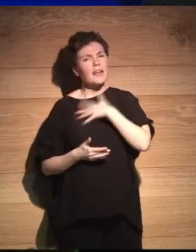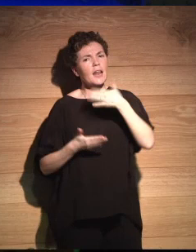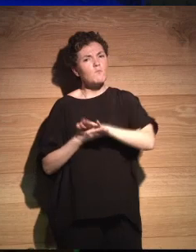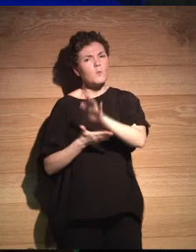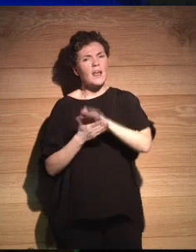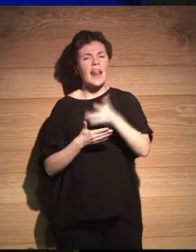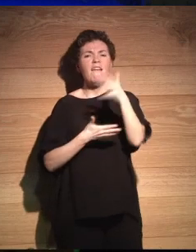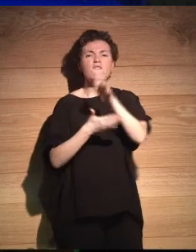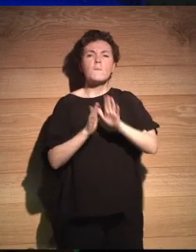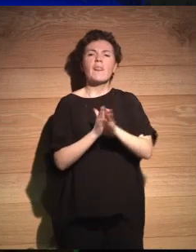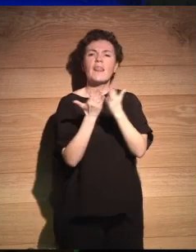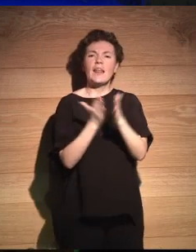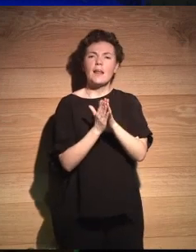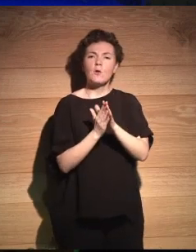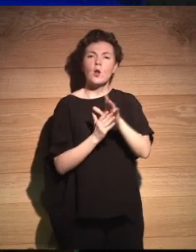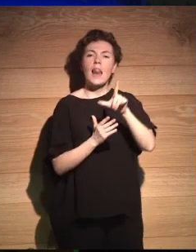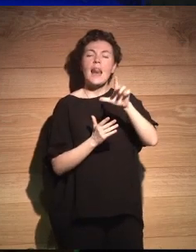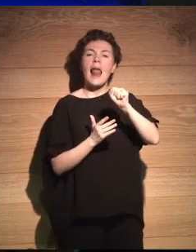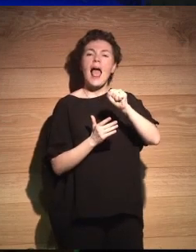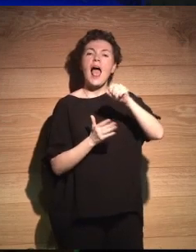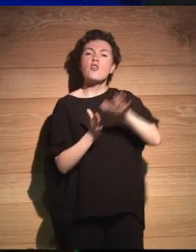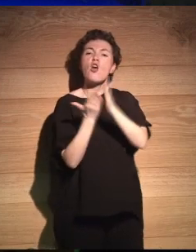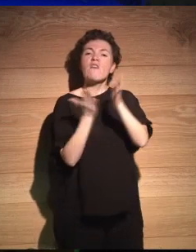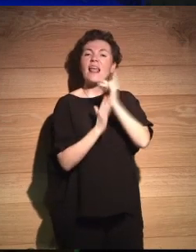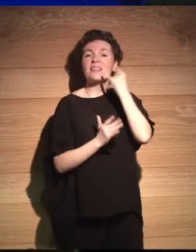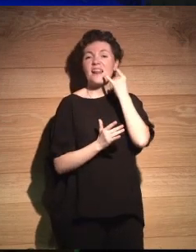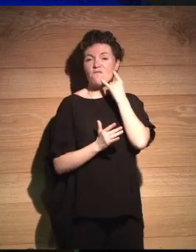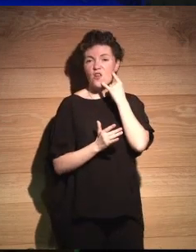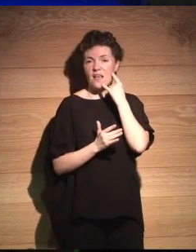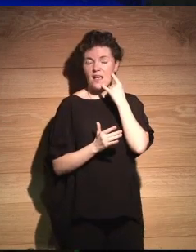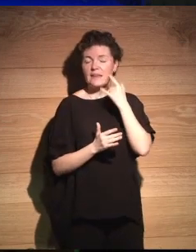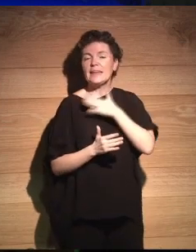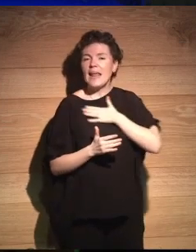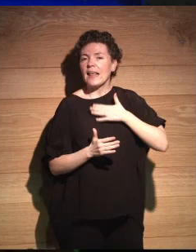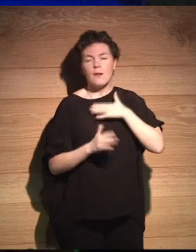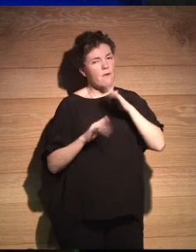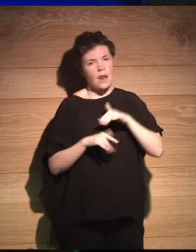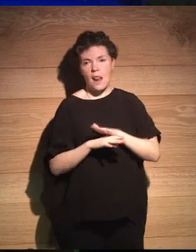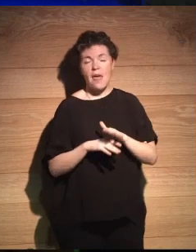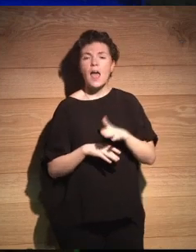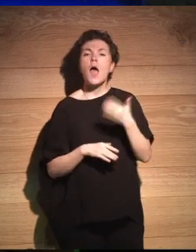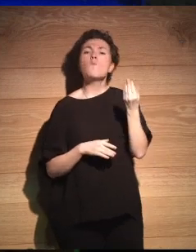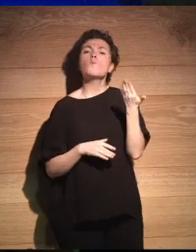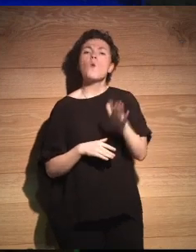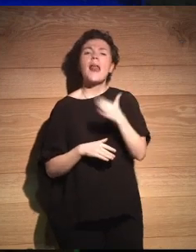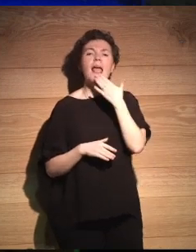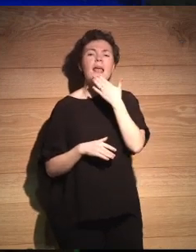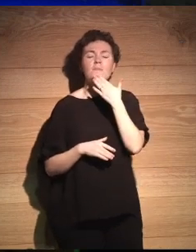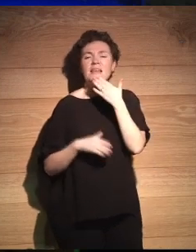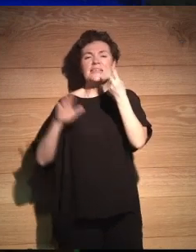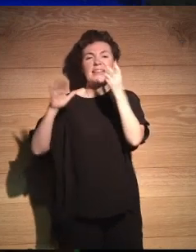en forma de libro la novela telefónica. Y murió bastante joven, a los 70 años, el 1 de enero